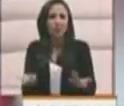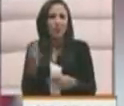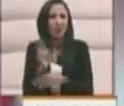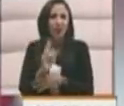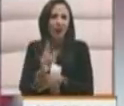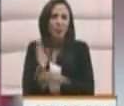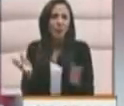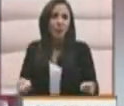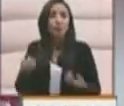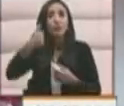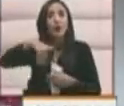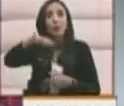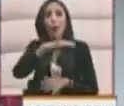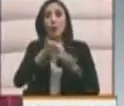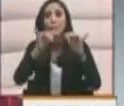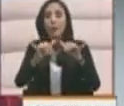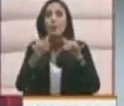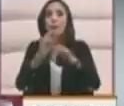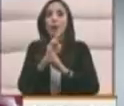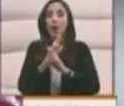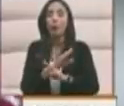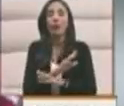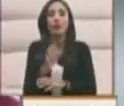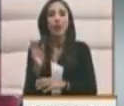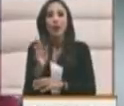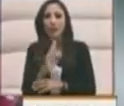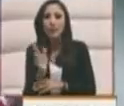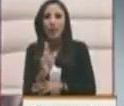El pueblo venezolano deberíamos hacer